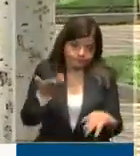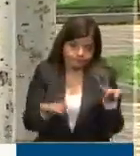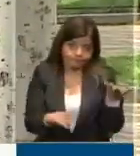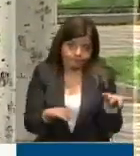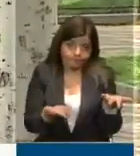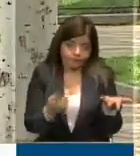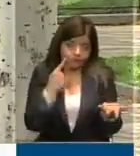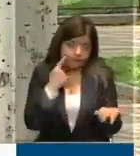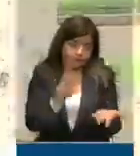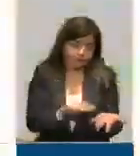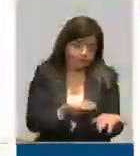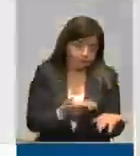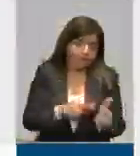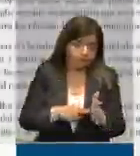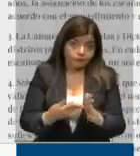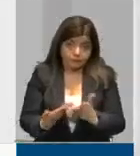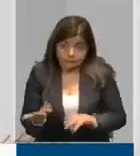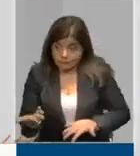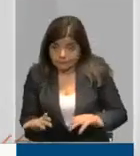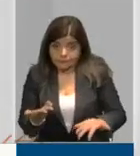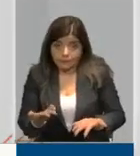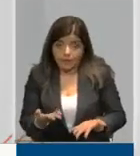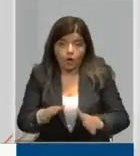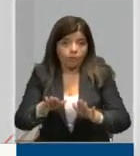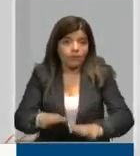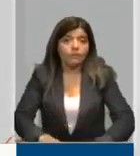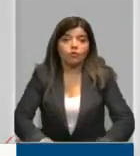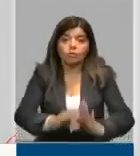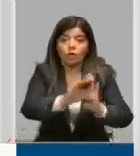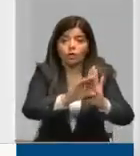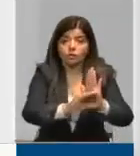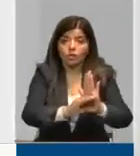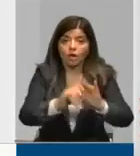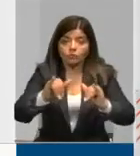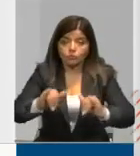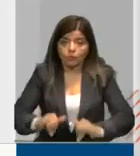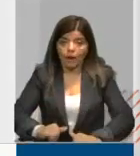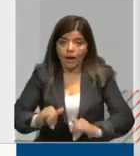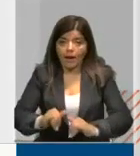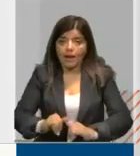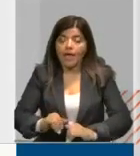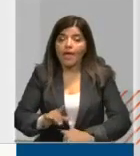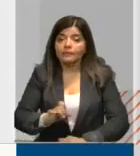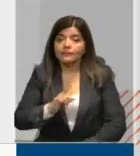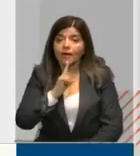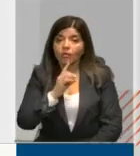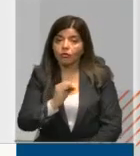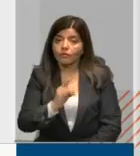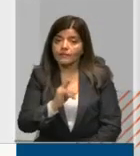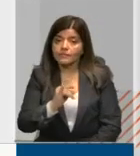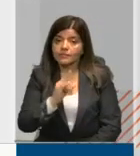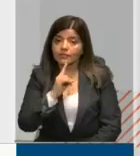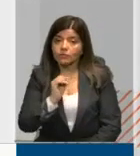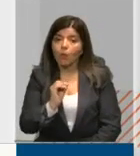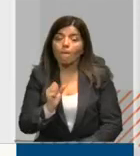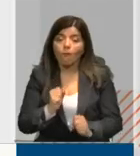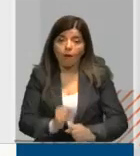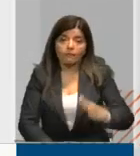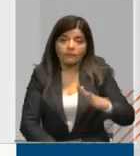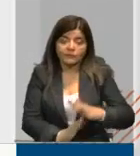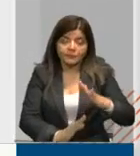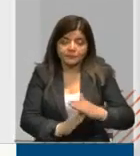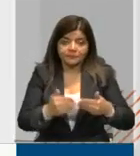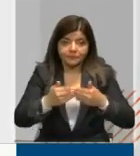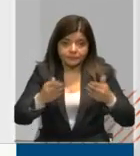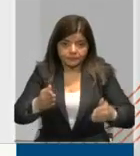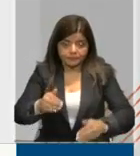Ahí vamos a tener un problema. Al igual que como establece la constitución vigente con el estado de sitio, se podría restringir la libertad de